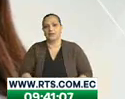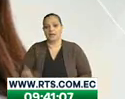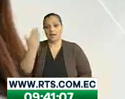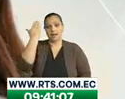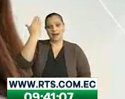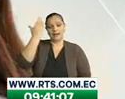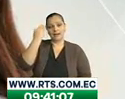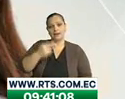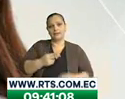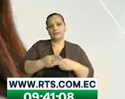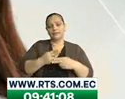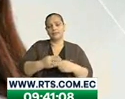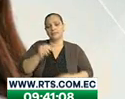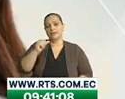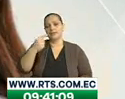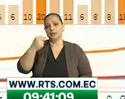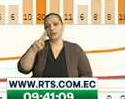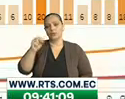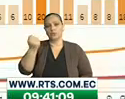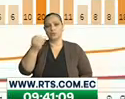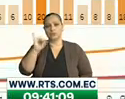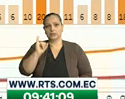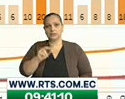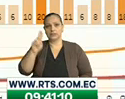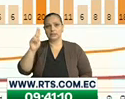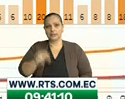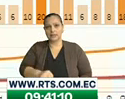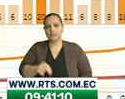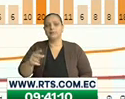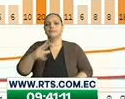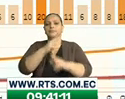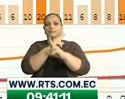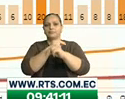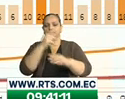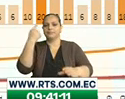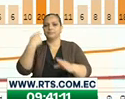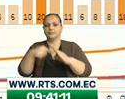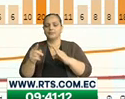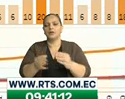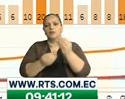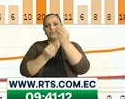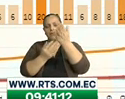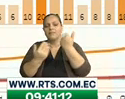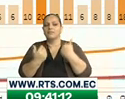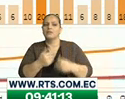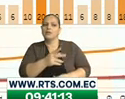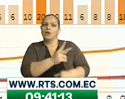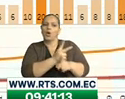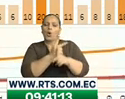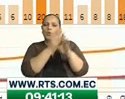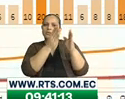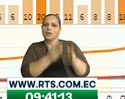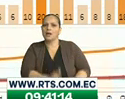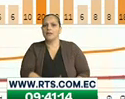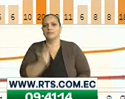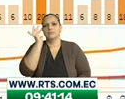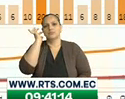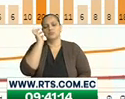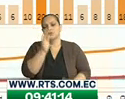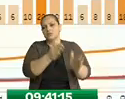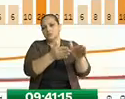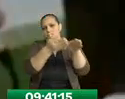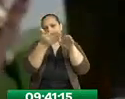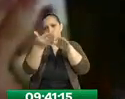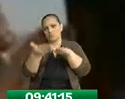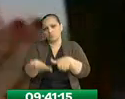Agustín Intriago, quien en redes sociales lamentó lo sucedido. Hasta el último reporte del Ministerio de Salud en Manta, se